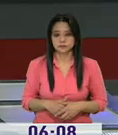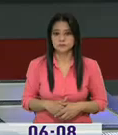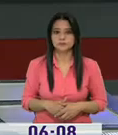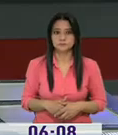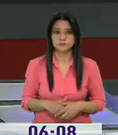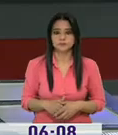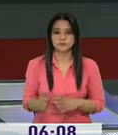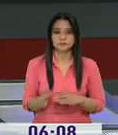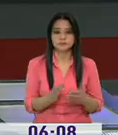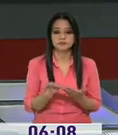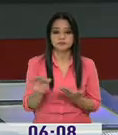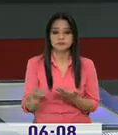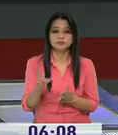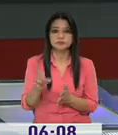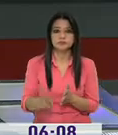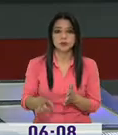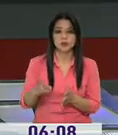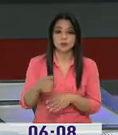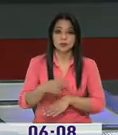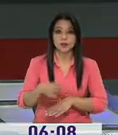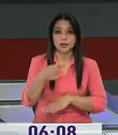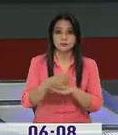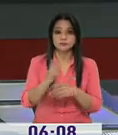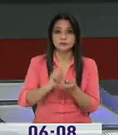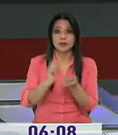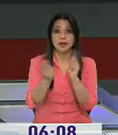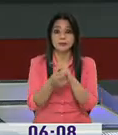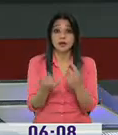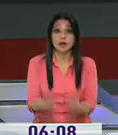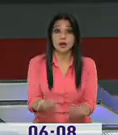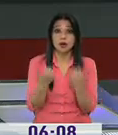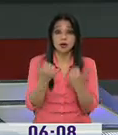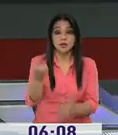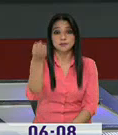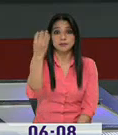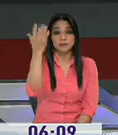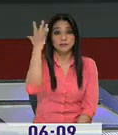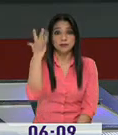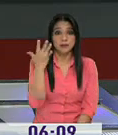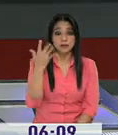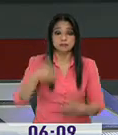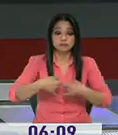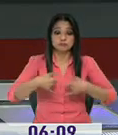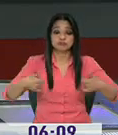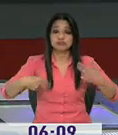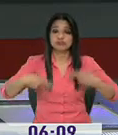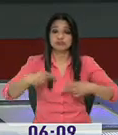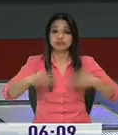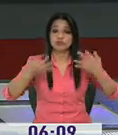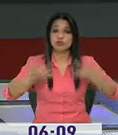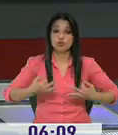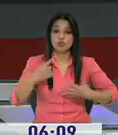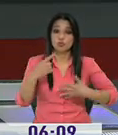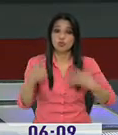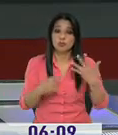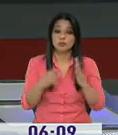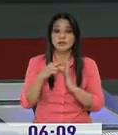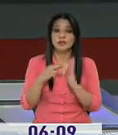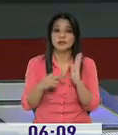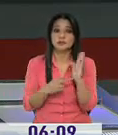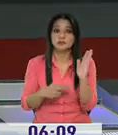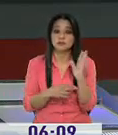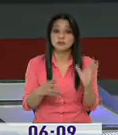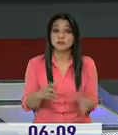Vamos al Cantón Durán, en la provincia del Guayas, cambia hoy a semáforo amarillo. Locales comerciales deben cumplir con ciertos requisitos de